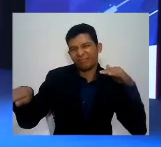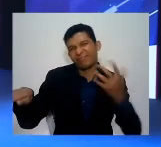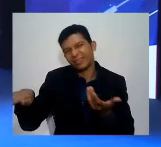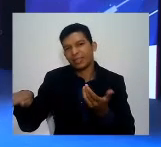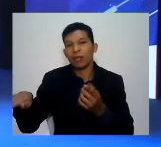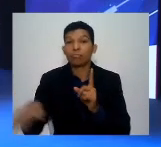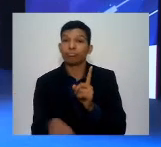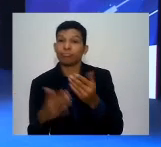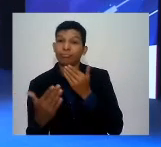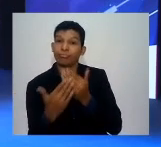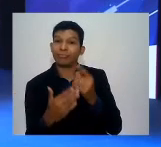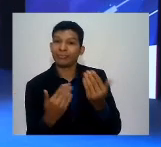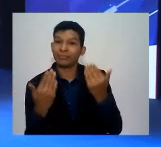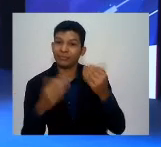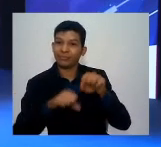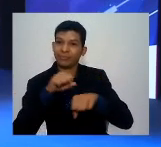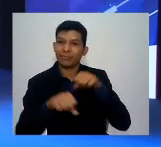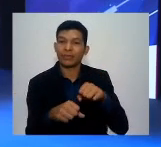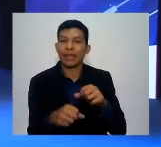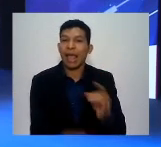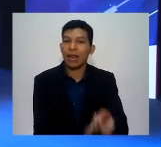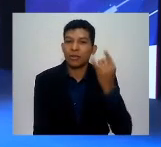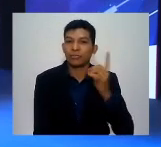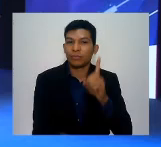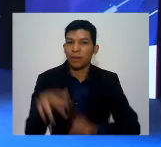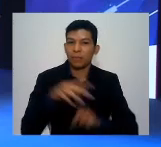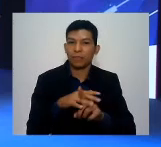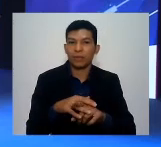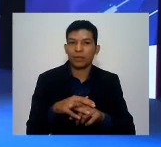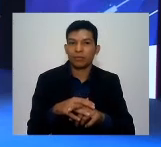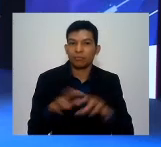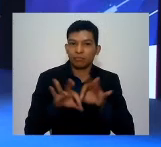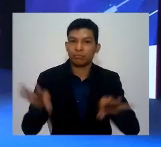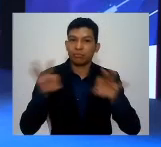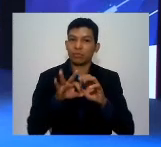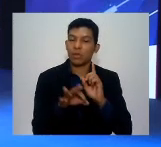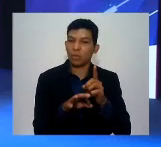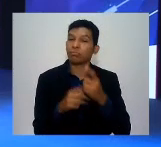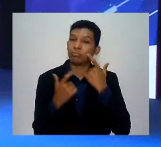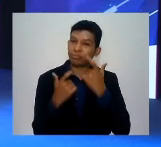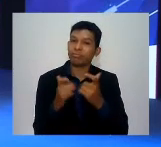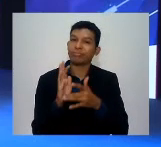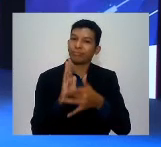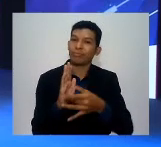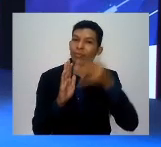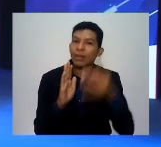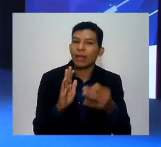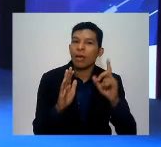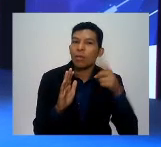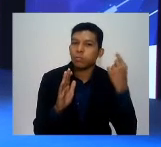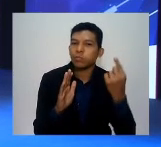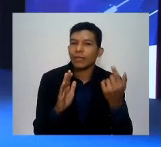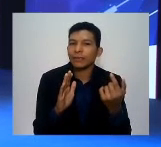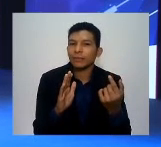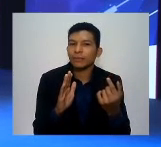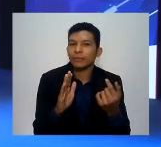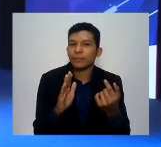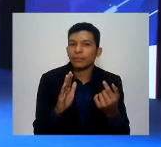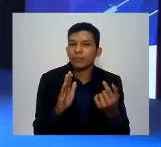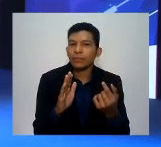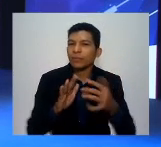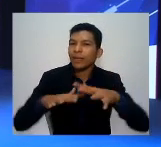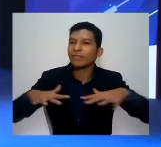Otro desarrollo que hicieron estudiantes miembros del grupo en que estoy fue, por ejemplo, resulta que